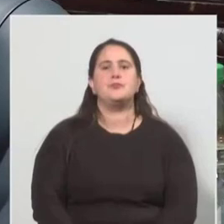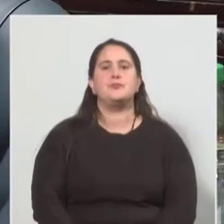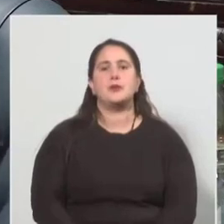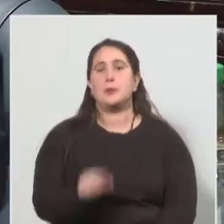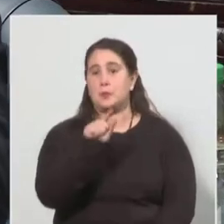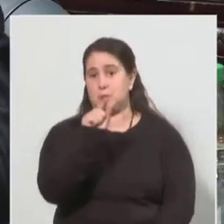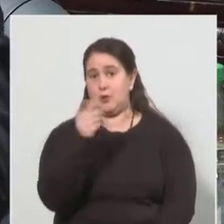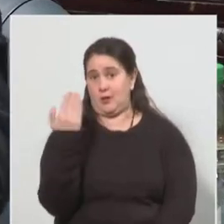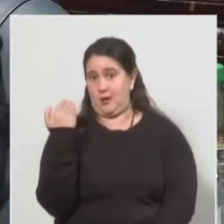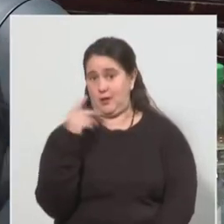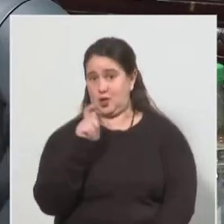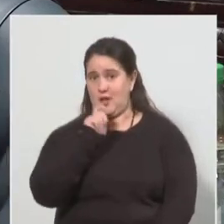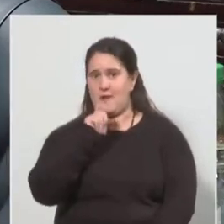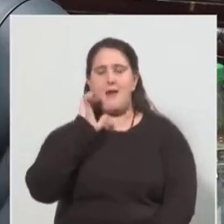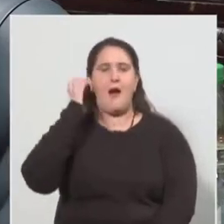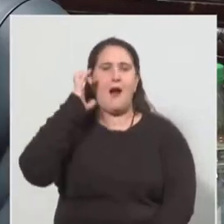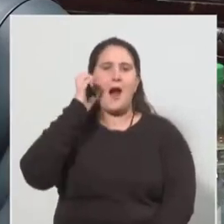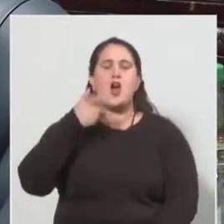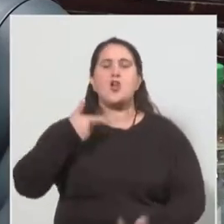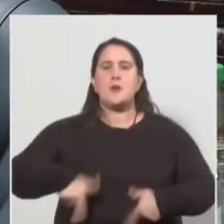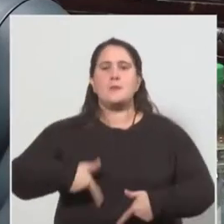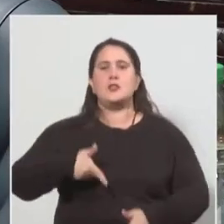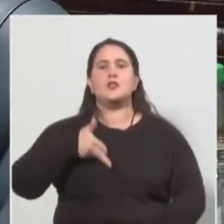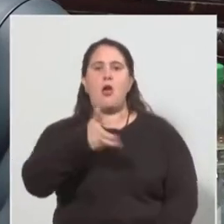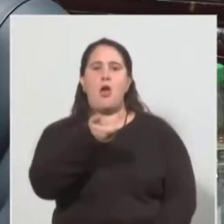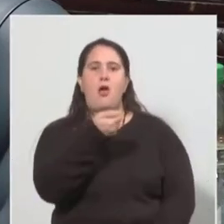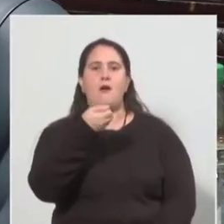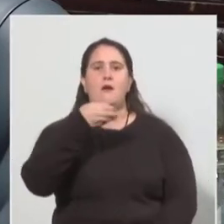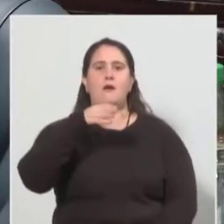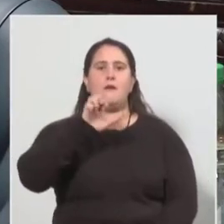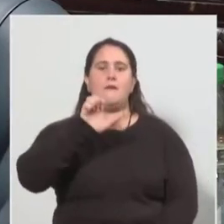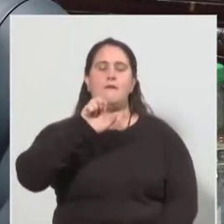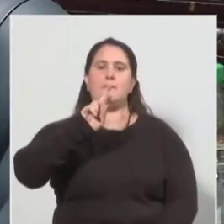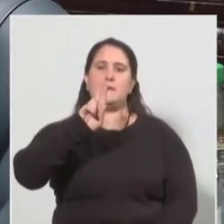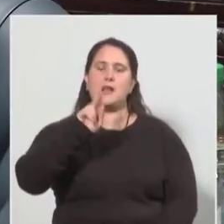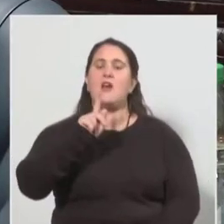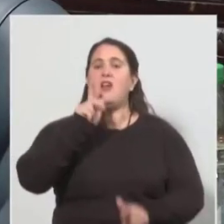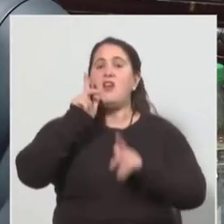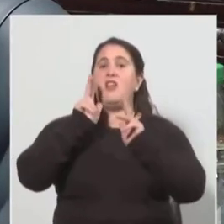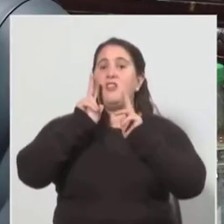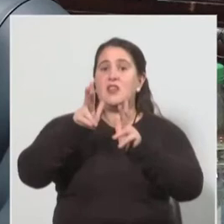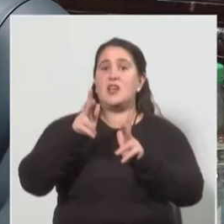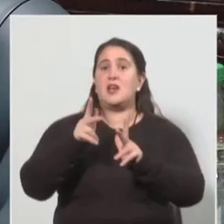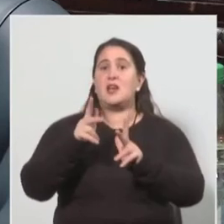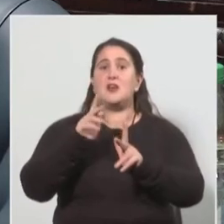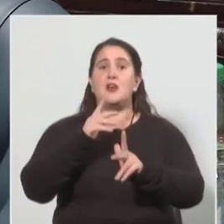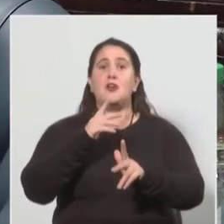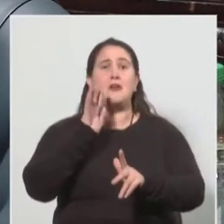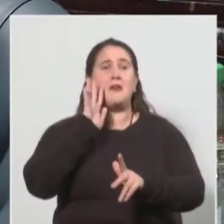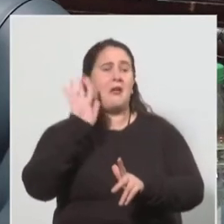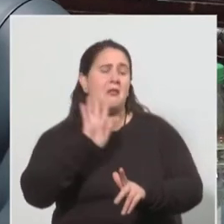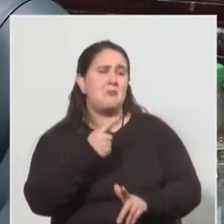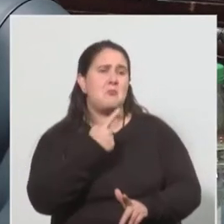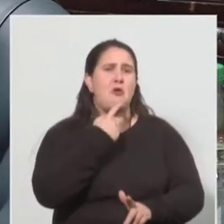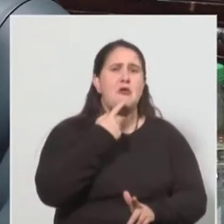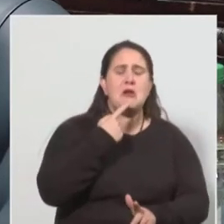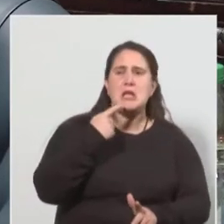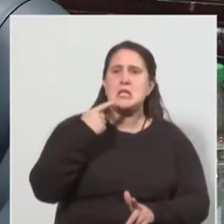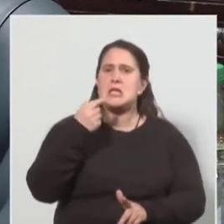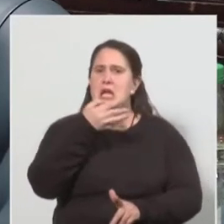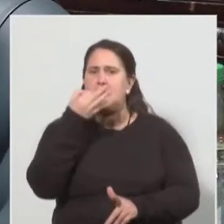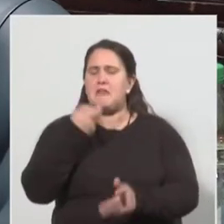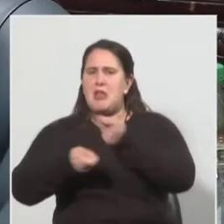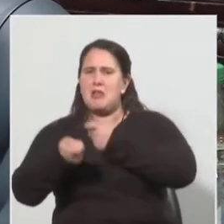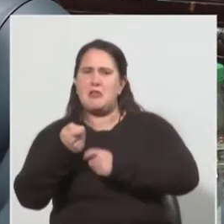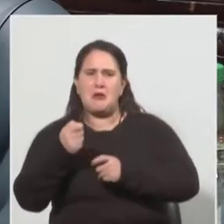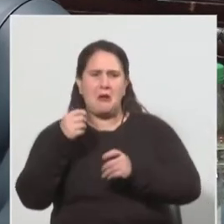reciente entrevista radial al ministro Heber dijo: ¿qué tienen que ver la política y el narcotráfico? Pues la historia